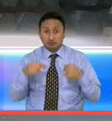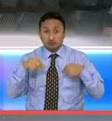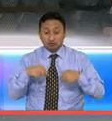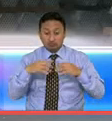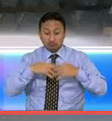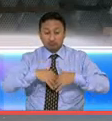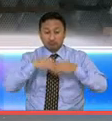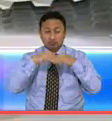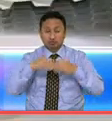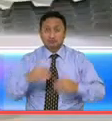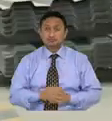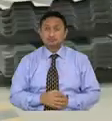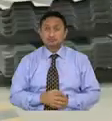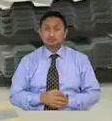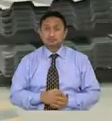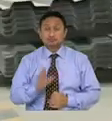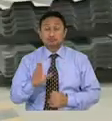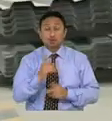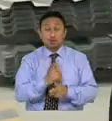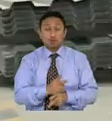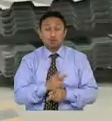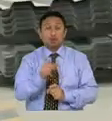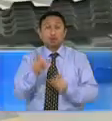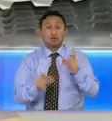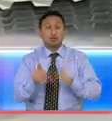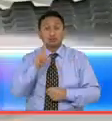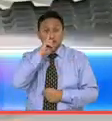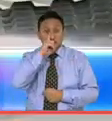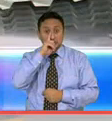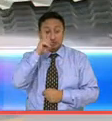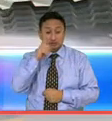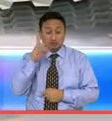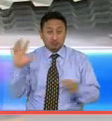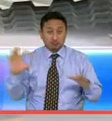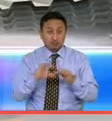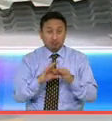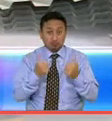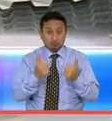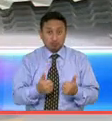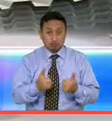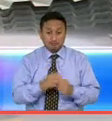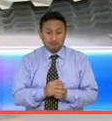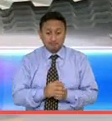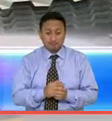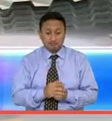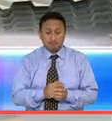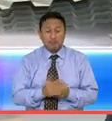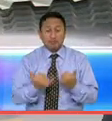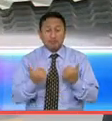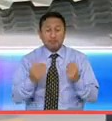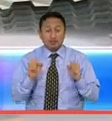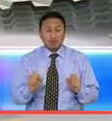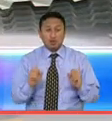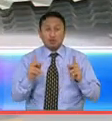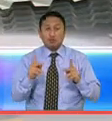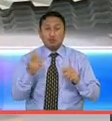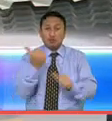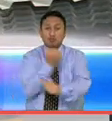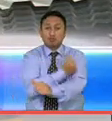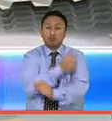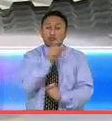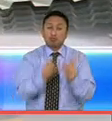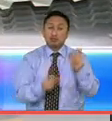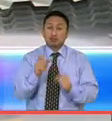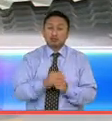reactivándose. Cuidar a nuestra gente y mantener activa la cadena. Por lo tanto, esta oportunidad para vacunar a más personas